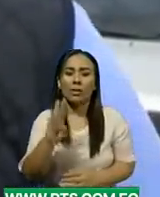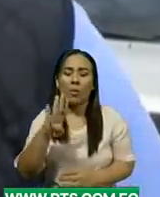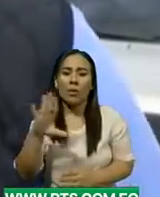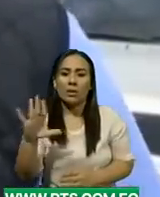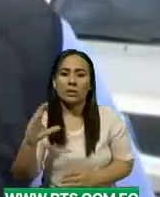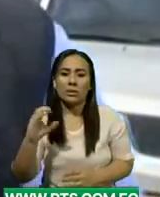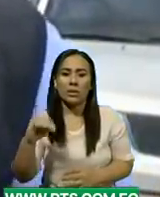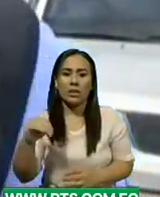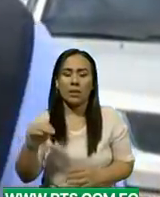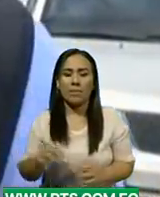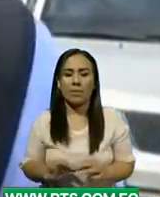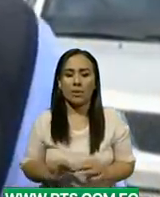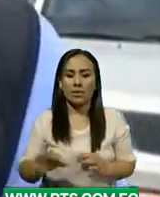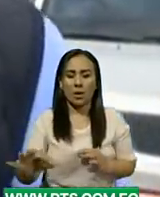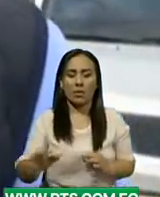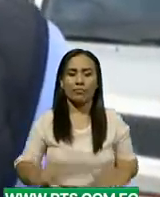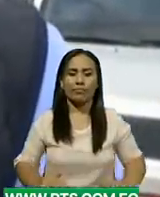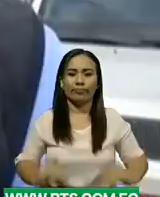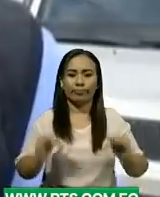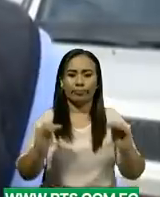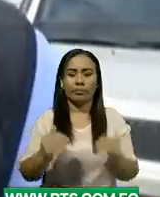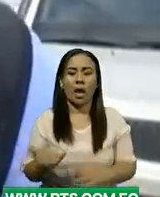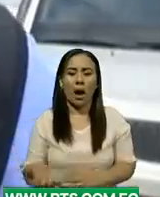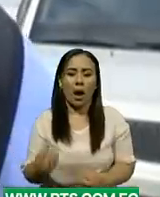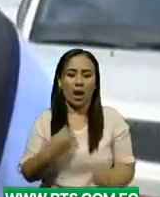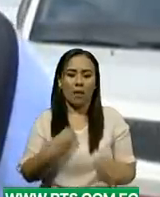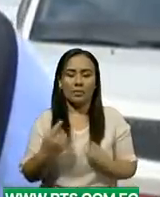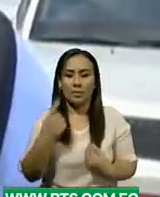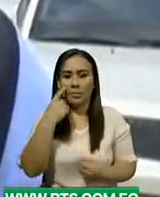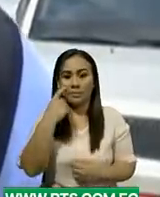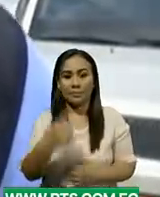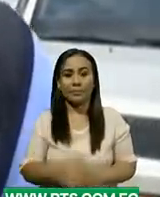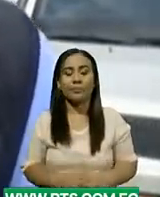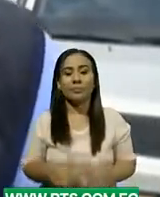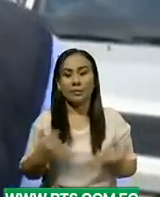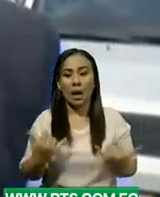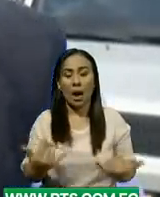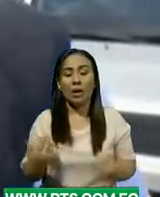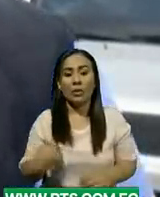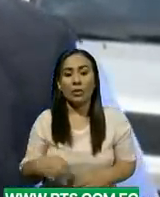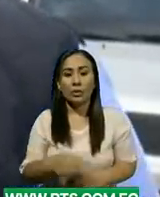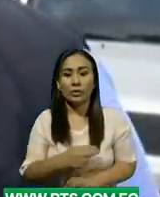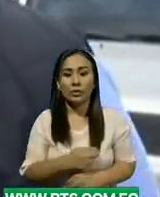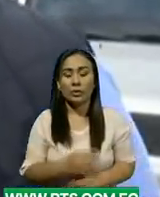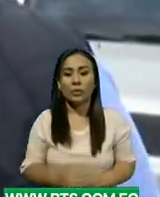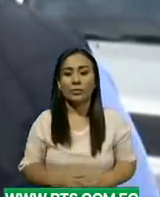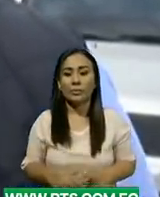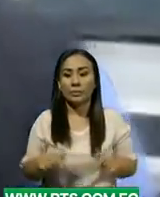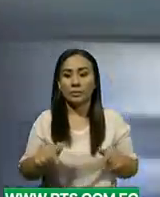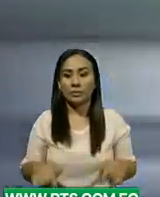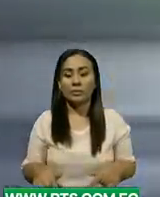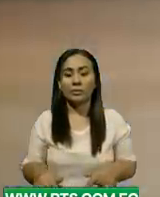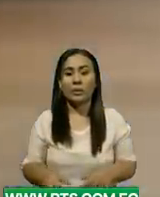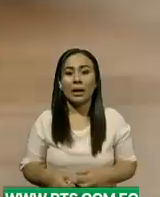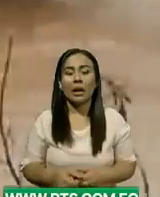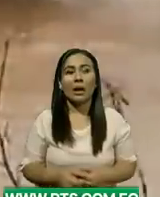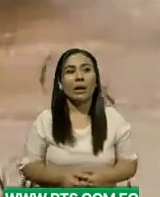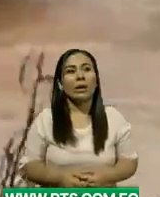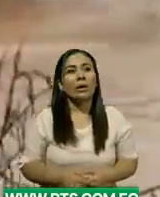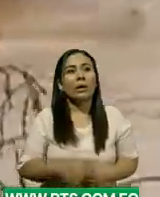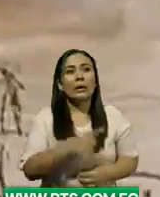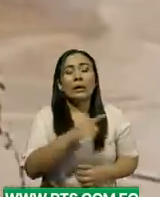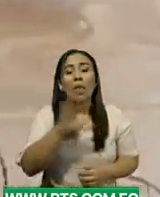centímetros sobre el nivel del agua sobre la calzada. En ese sentido, nosotros ya tenemos aquí como contingente también las grúas.